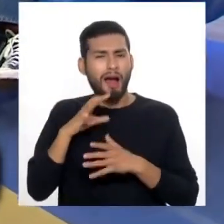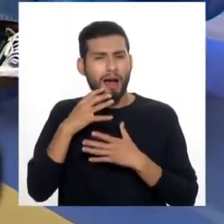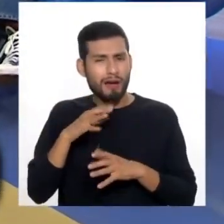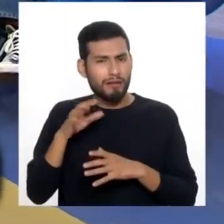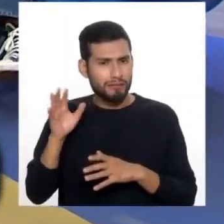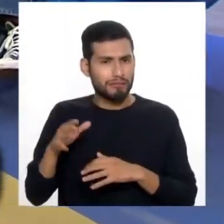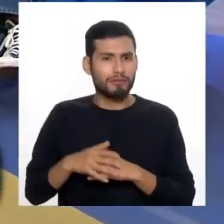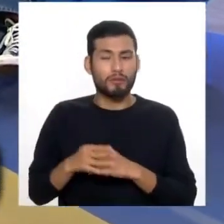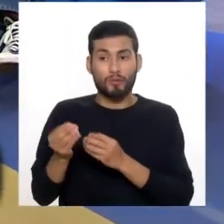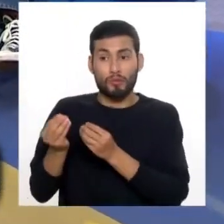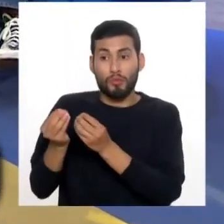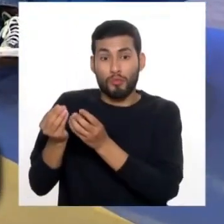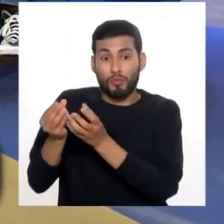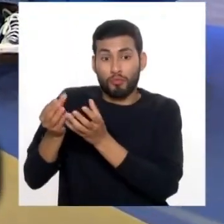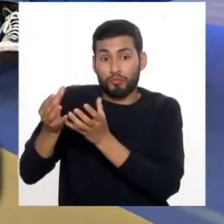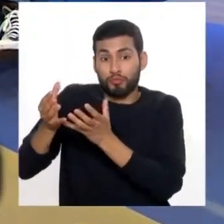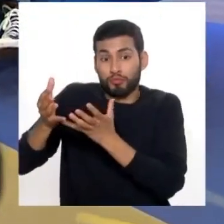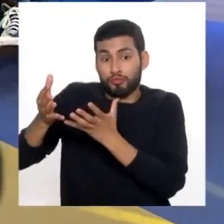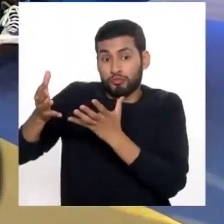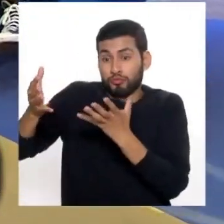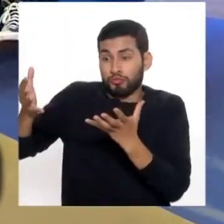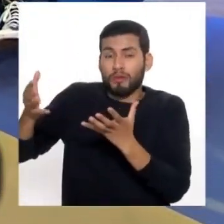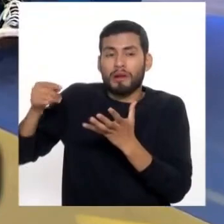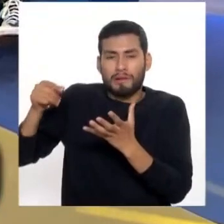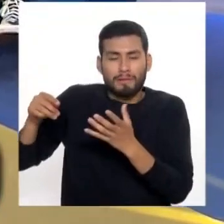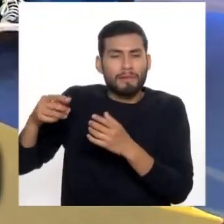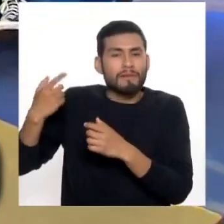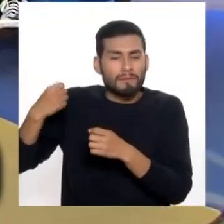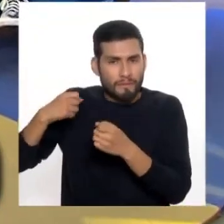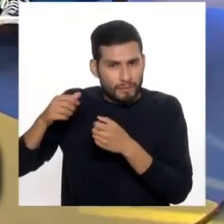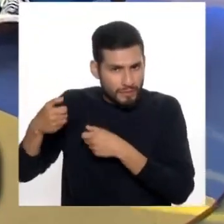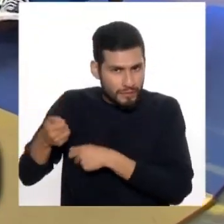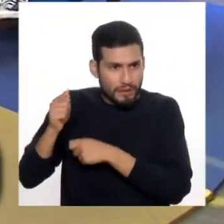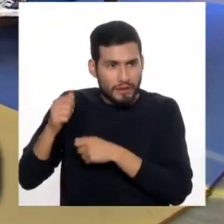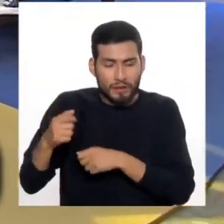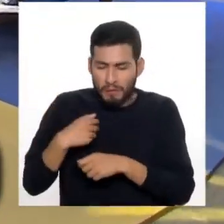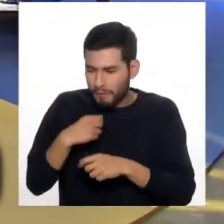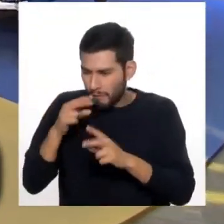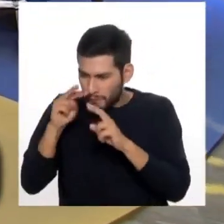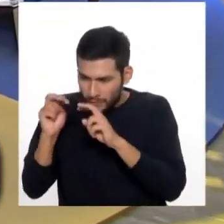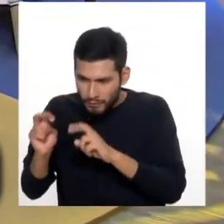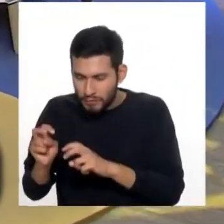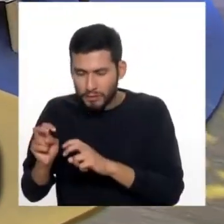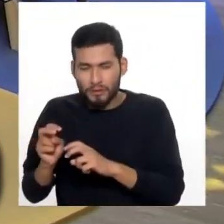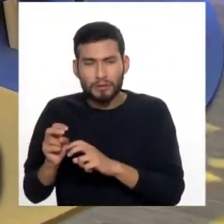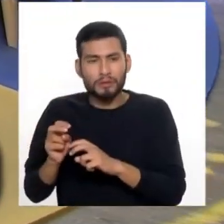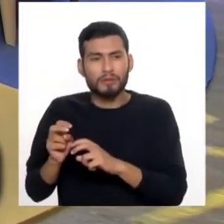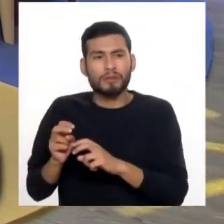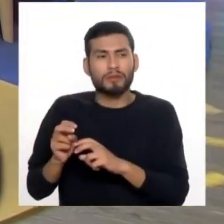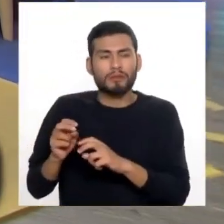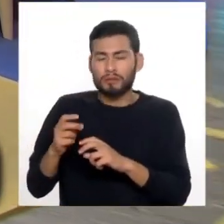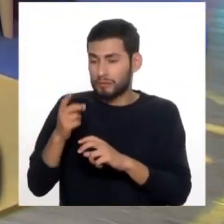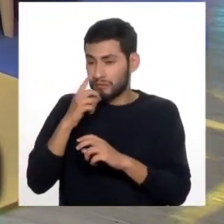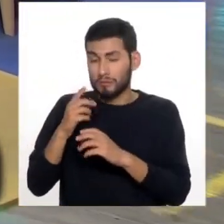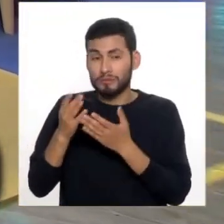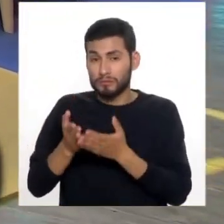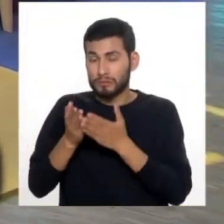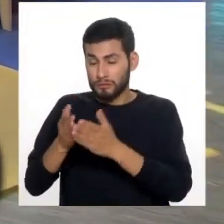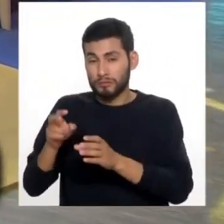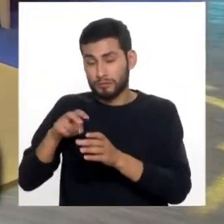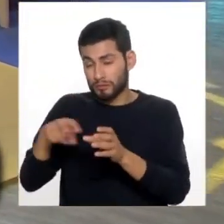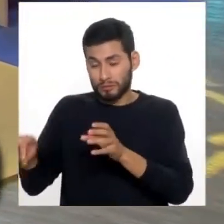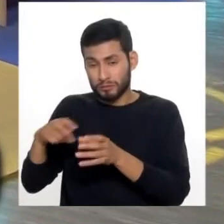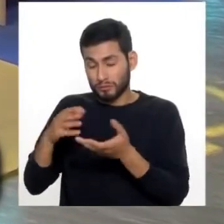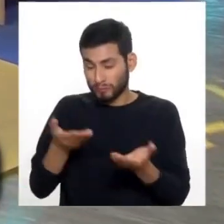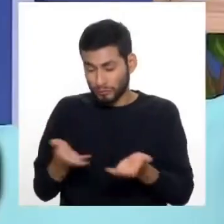así? Y ellas están más disponibles a la pesca. Hemos estado revisando los desembarques registrados en el